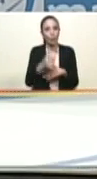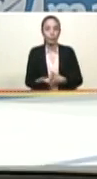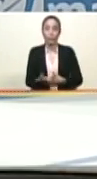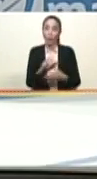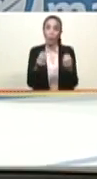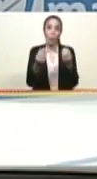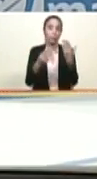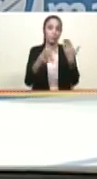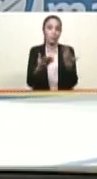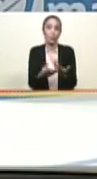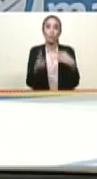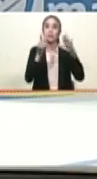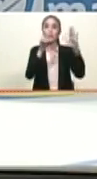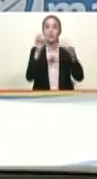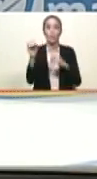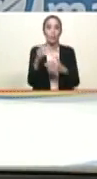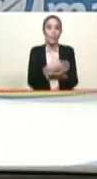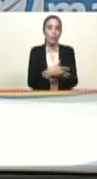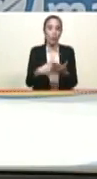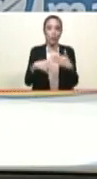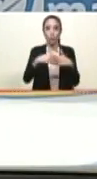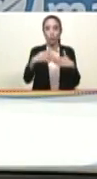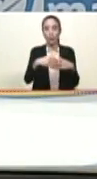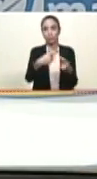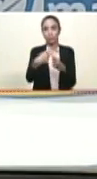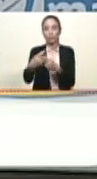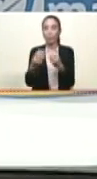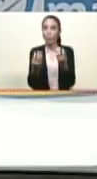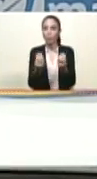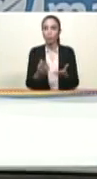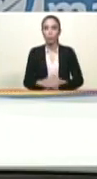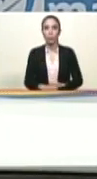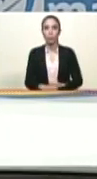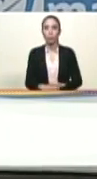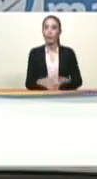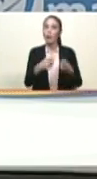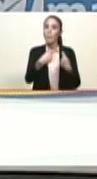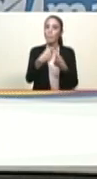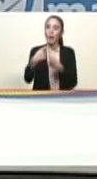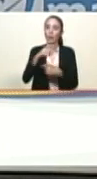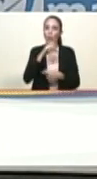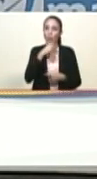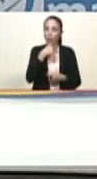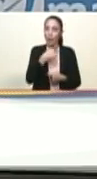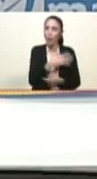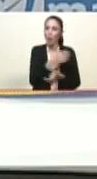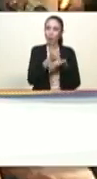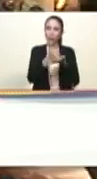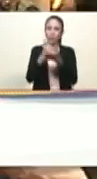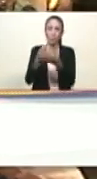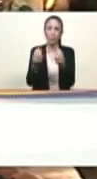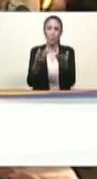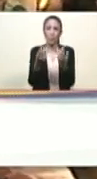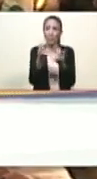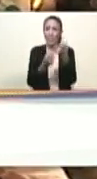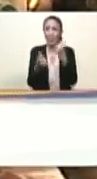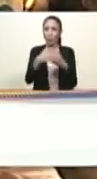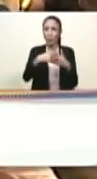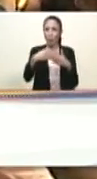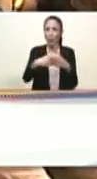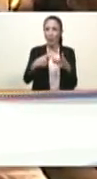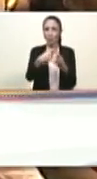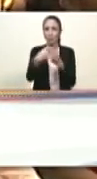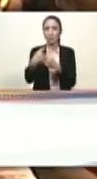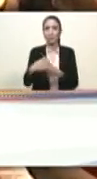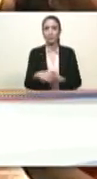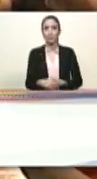dólares. ¿De cuántas pensiones se pueden dar en el mundo con 700 mil millones de dólares? Y los